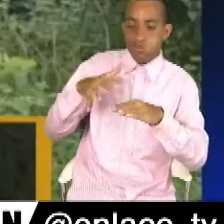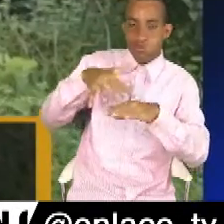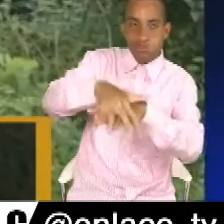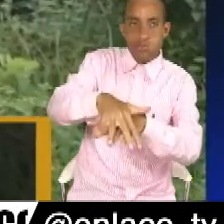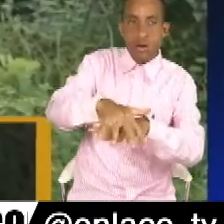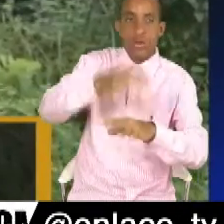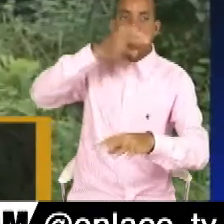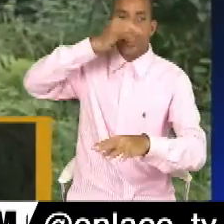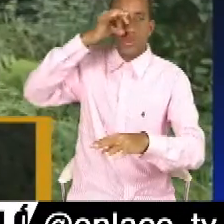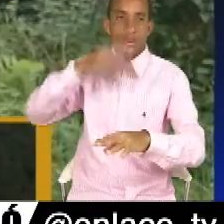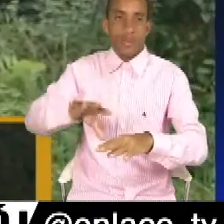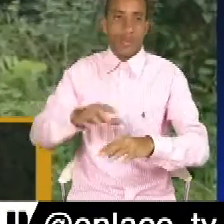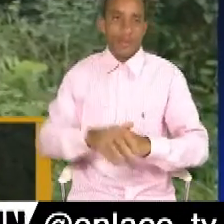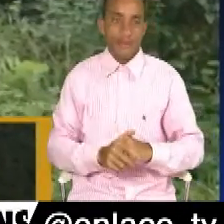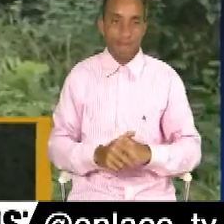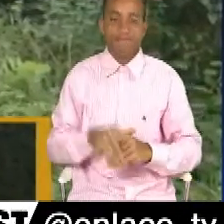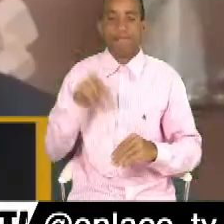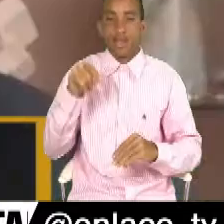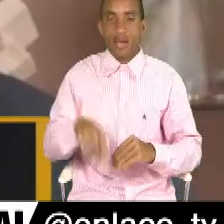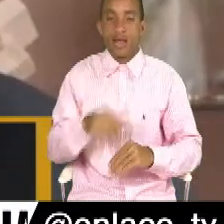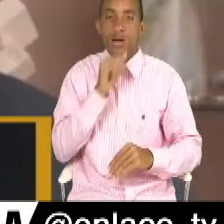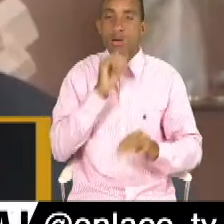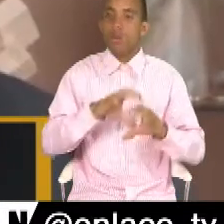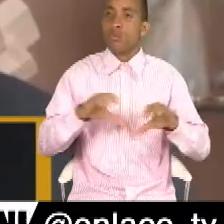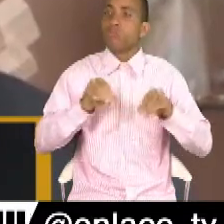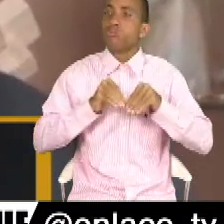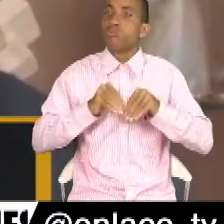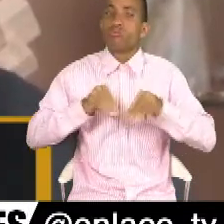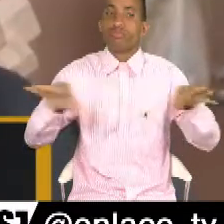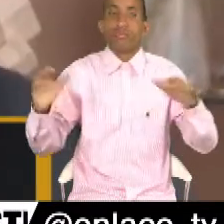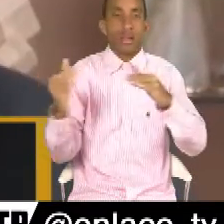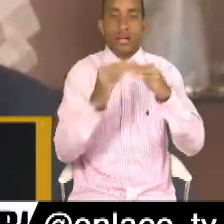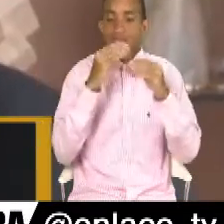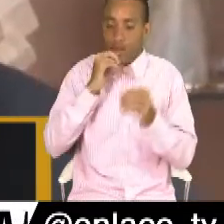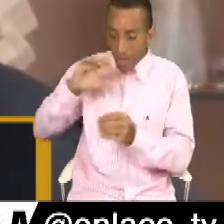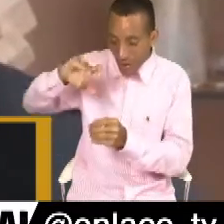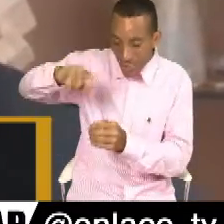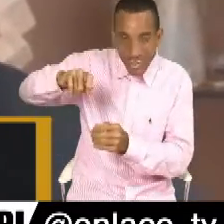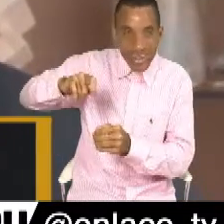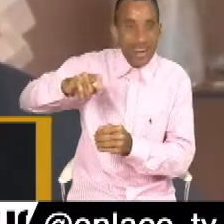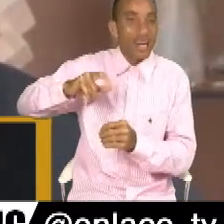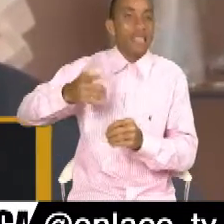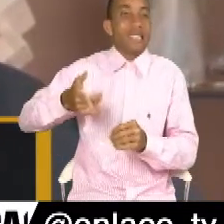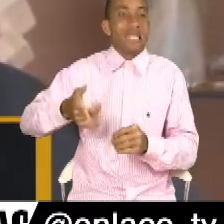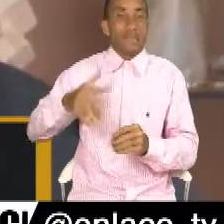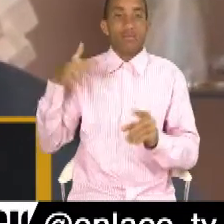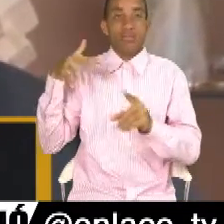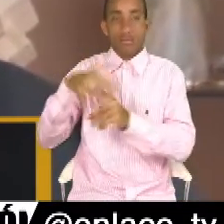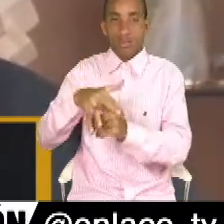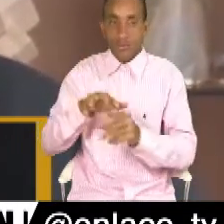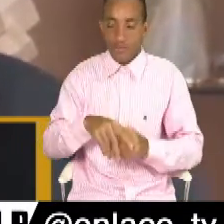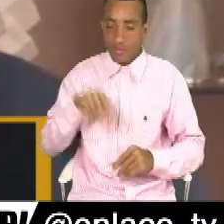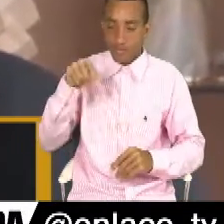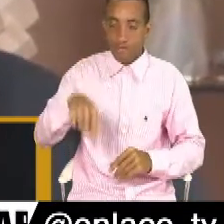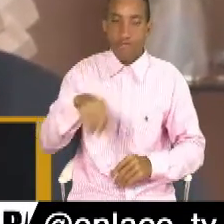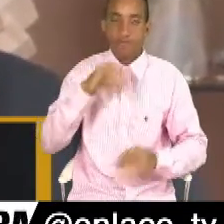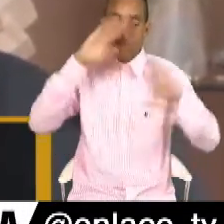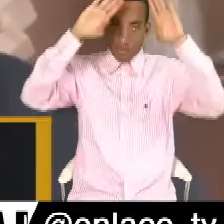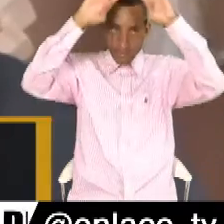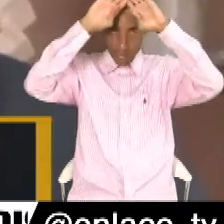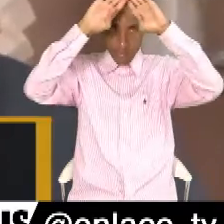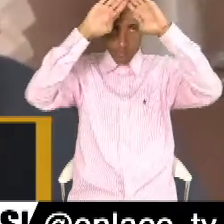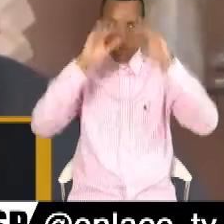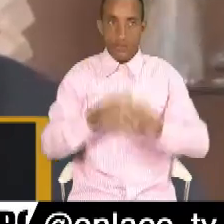acueducto de Barranca Bermeja y que impiden el tratamiento de aguas en el municipio, en el corregimiento del centro.